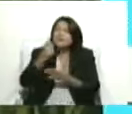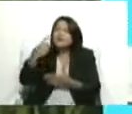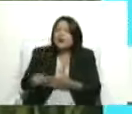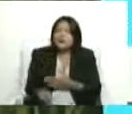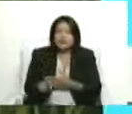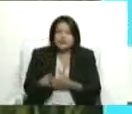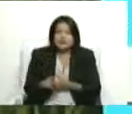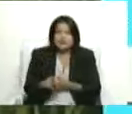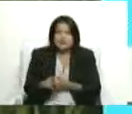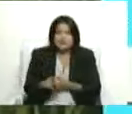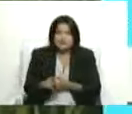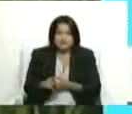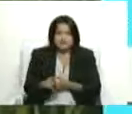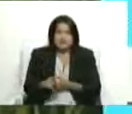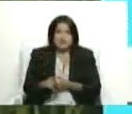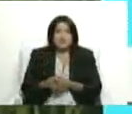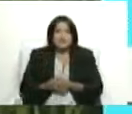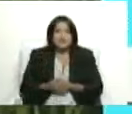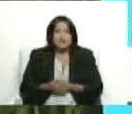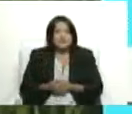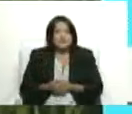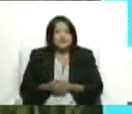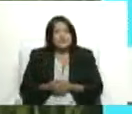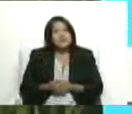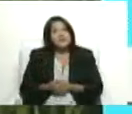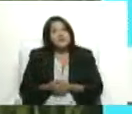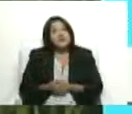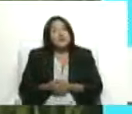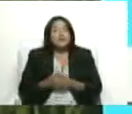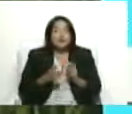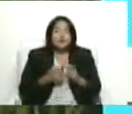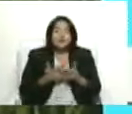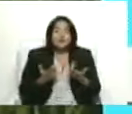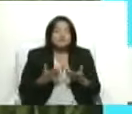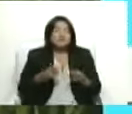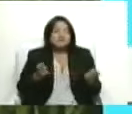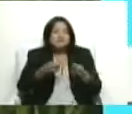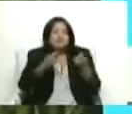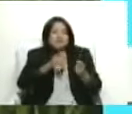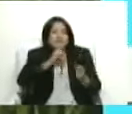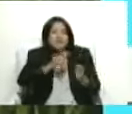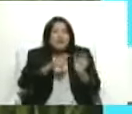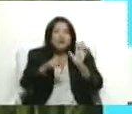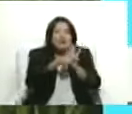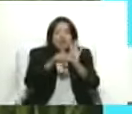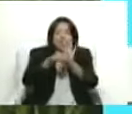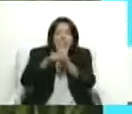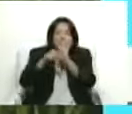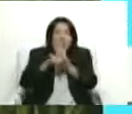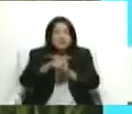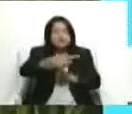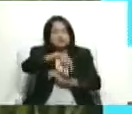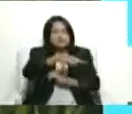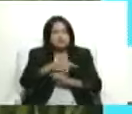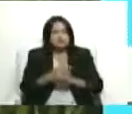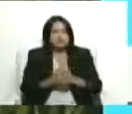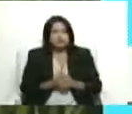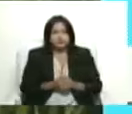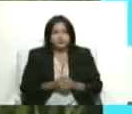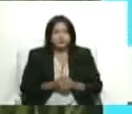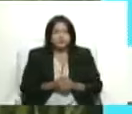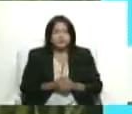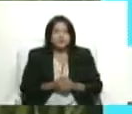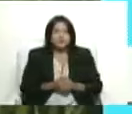nada fértil, no siembran en terrenos fértiles, solo promueven odio y desesperanza y quizás buscan la apatía de muchos